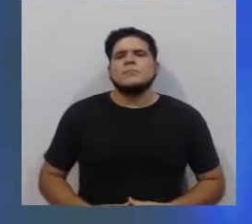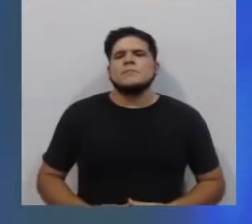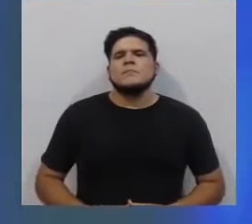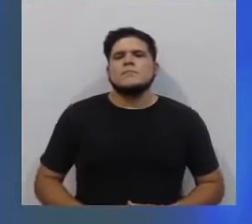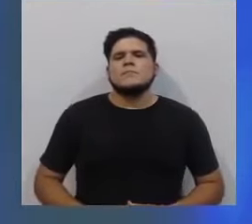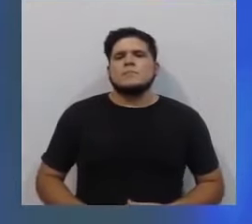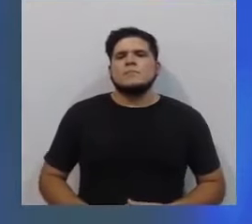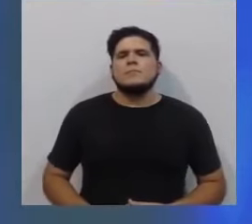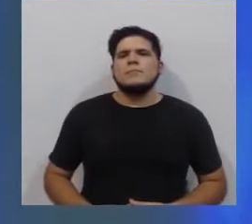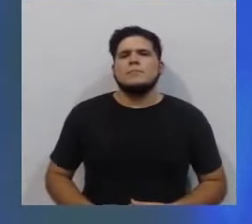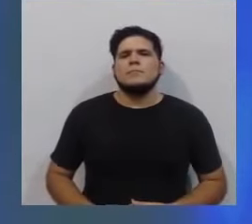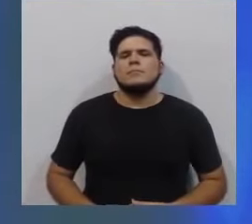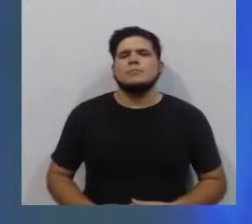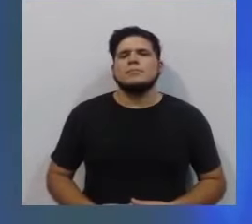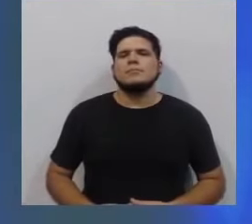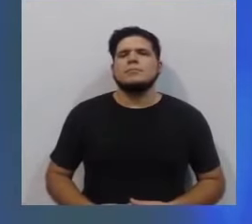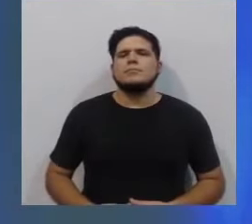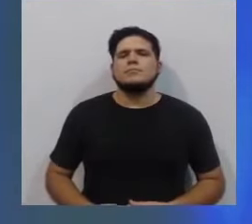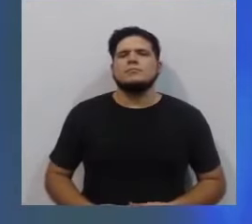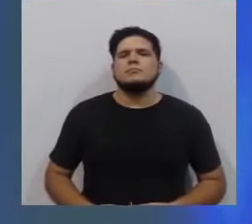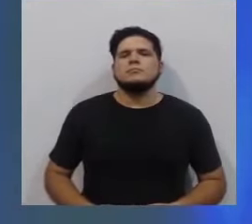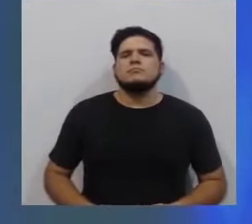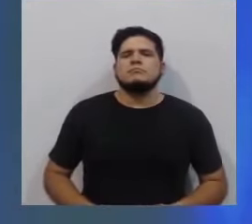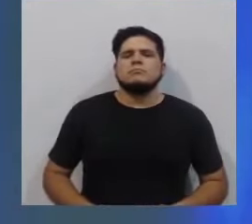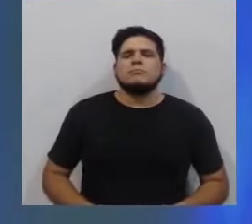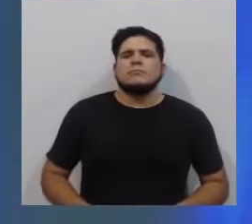nada es difícil